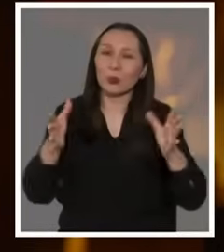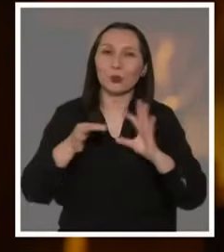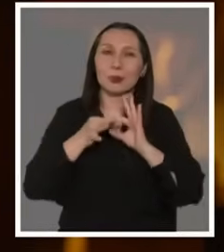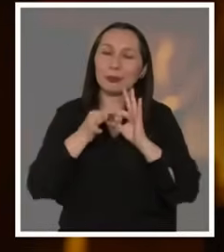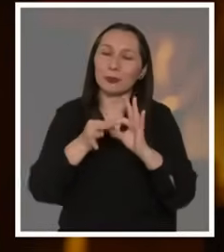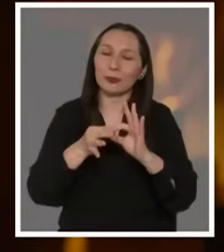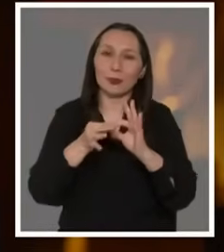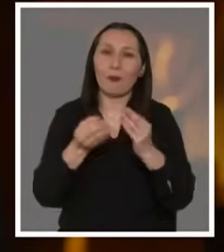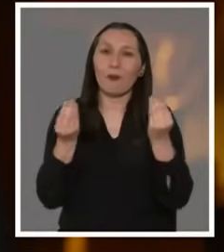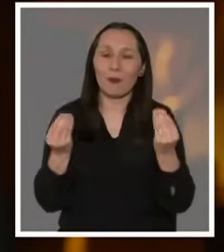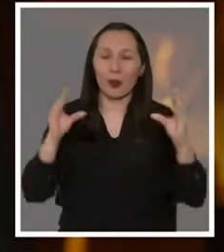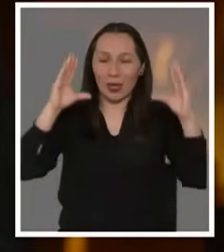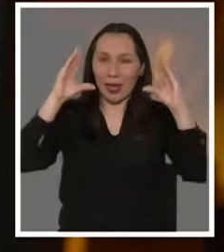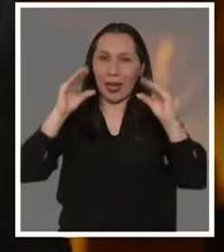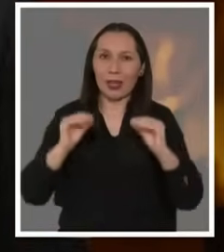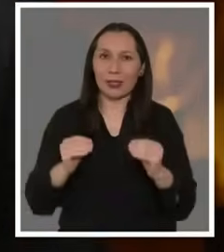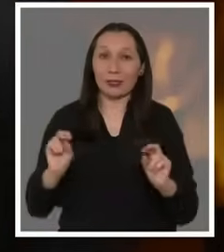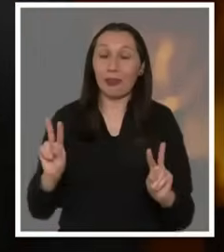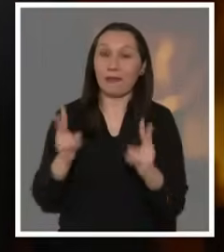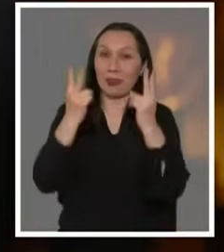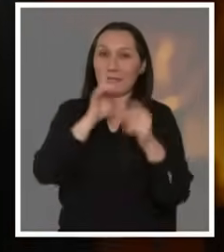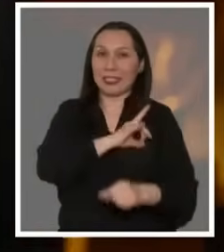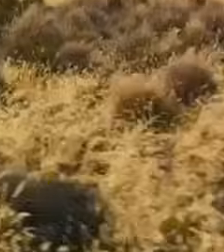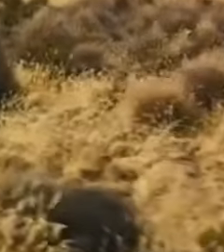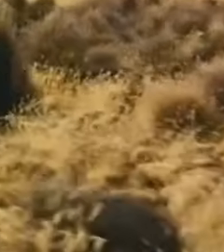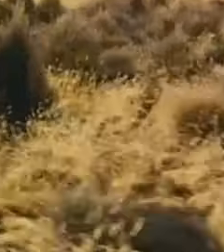muchas gracias, buenas noches y que viva Chile.